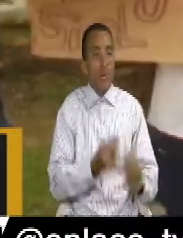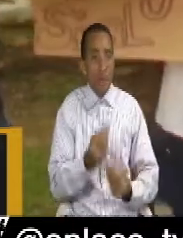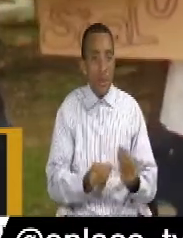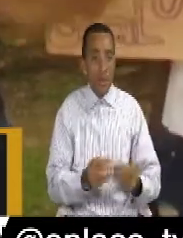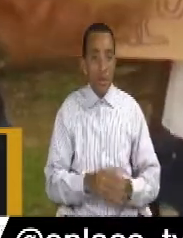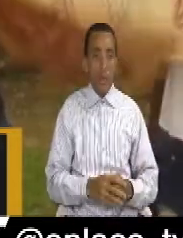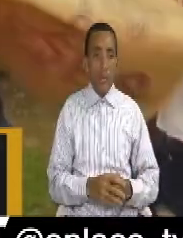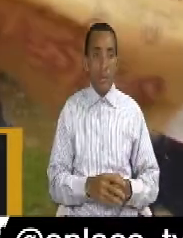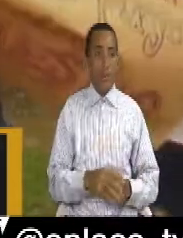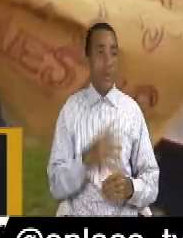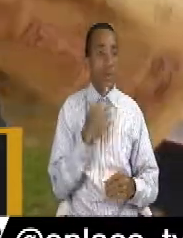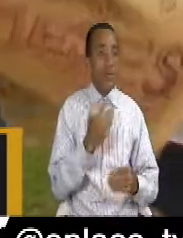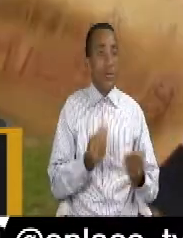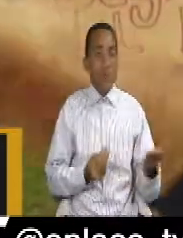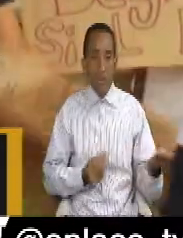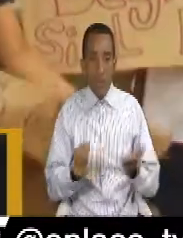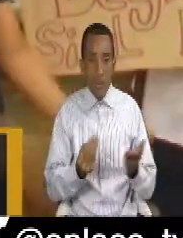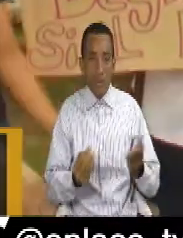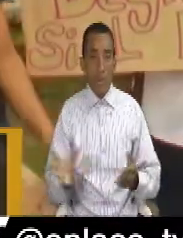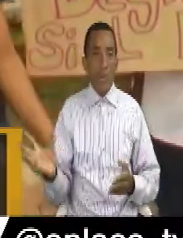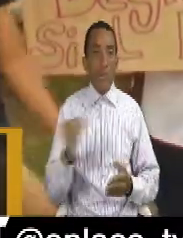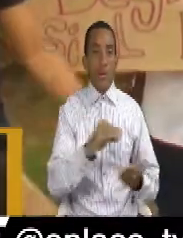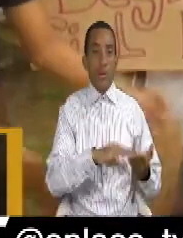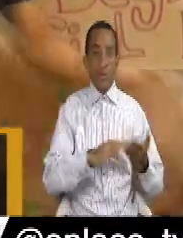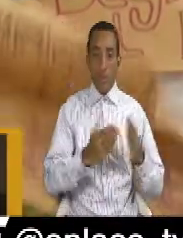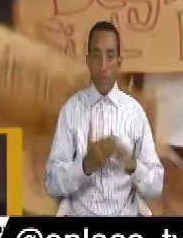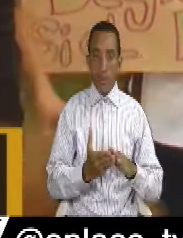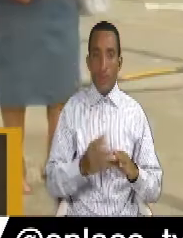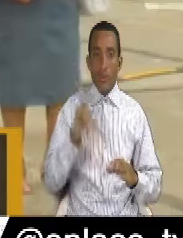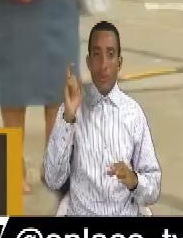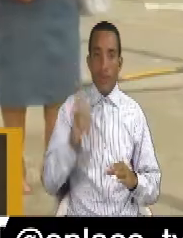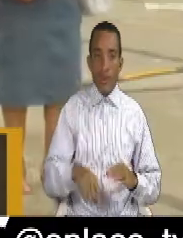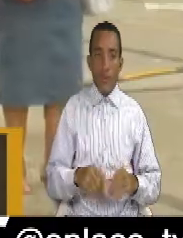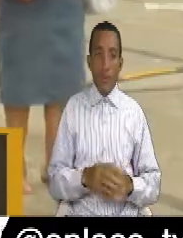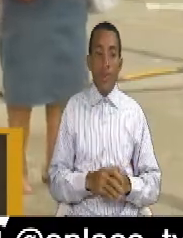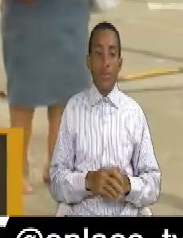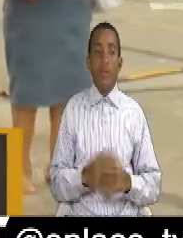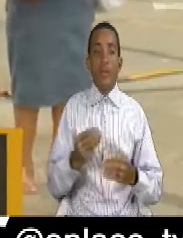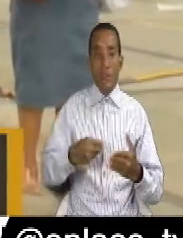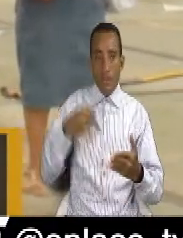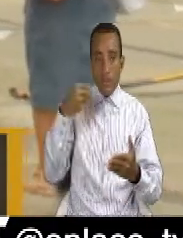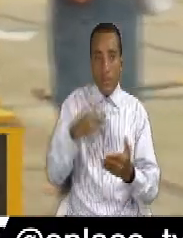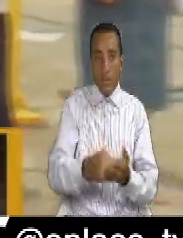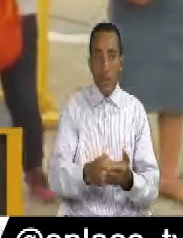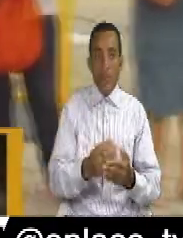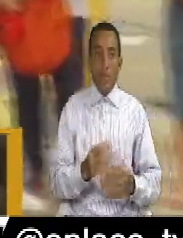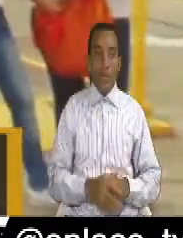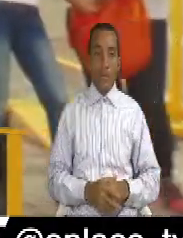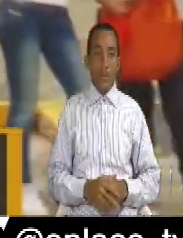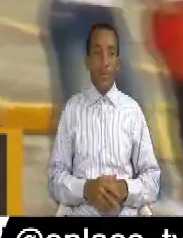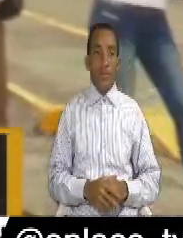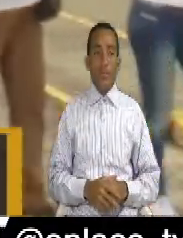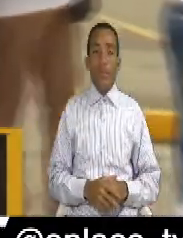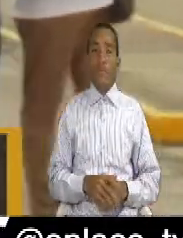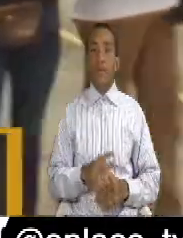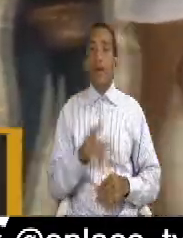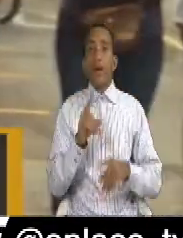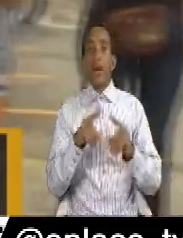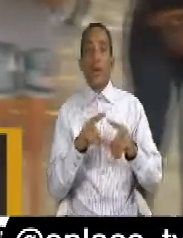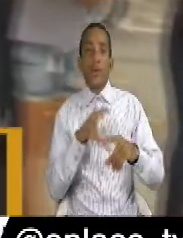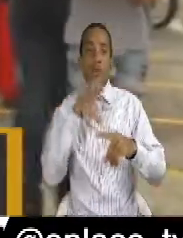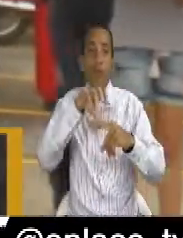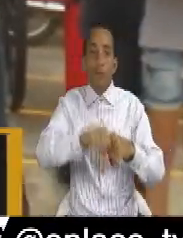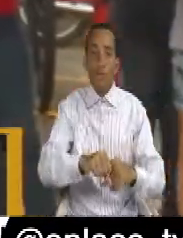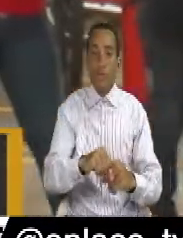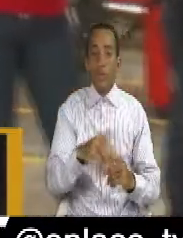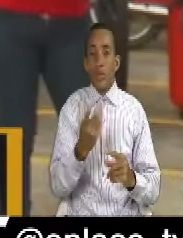ellos les prestan un servicio a la comunidad, entonces debe de ser también ellos bien remunerados con su salario. Han perdido citas médicas, han tenido que salir